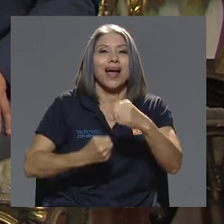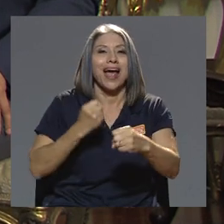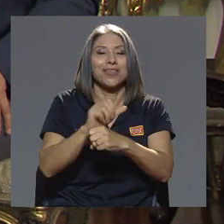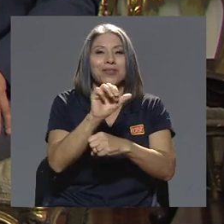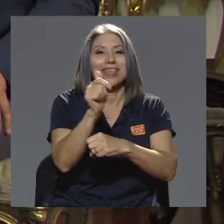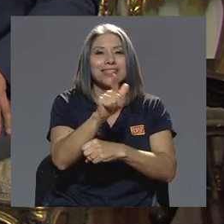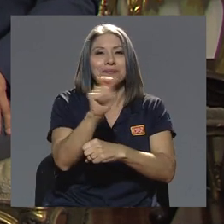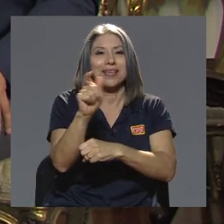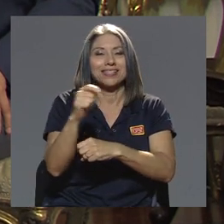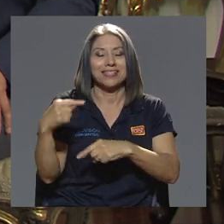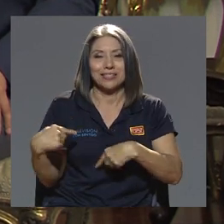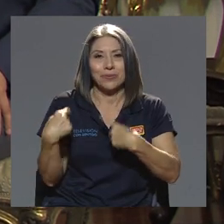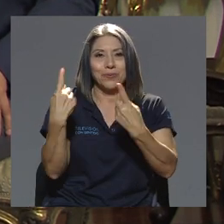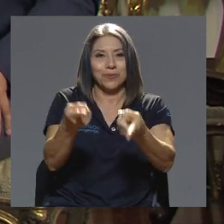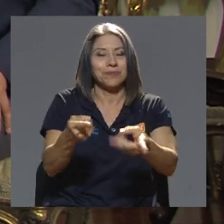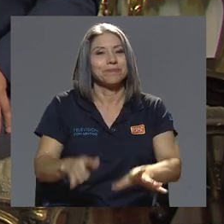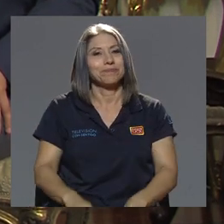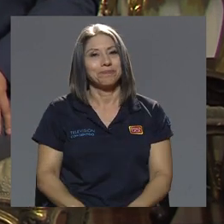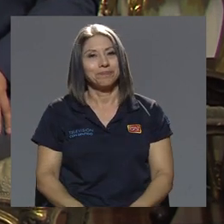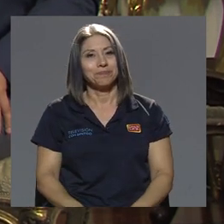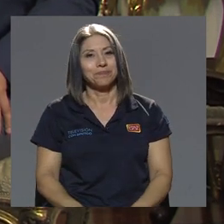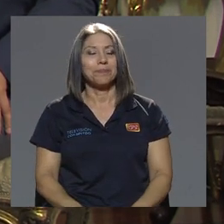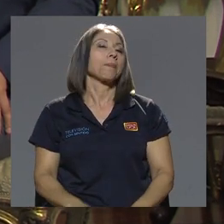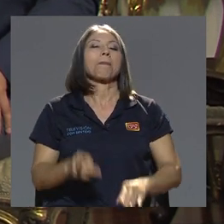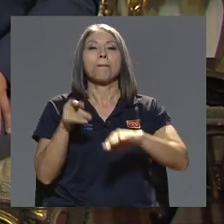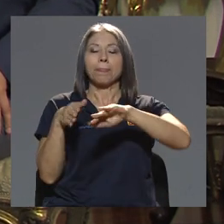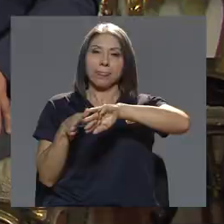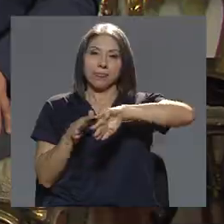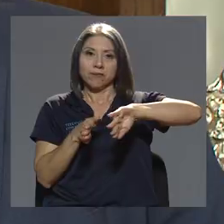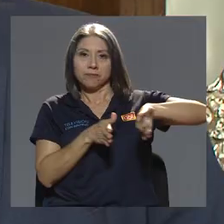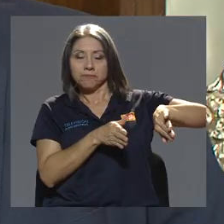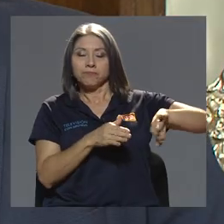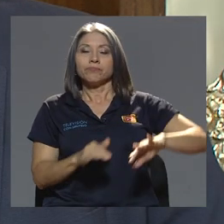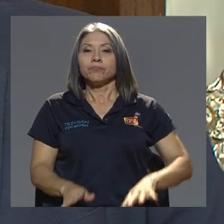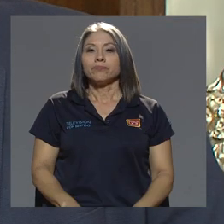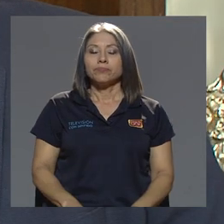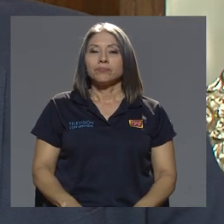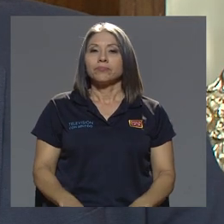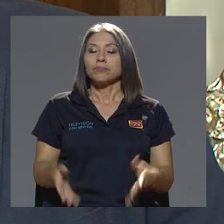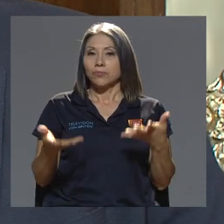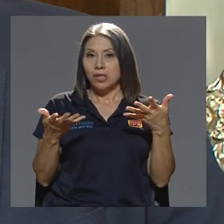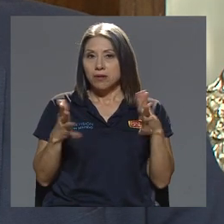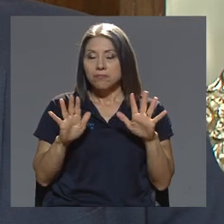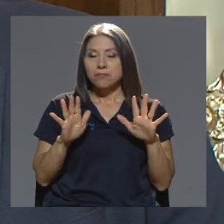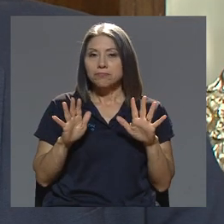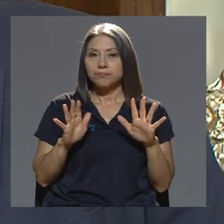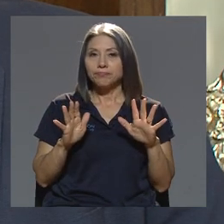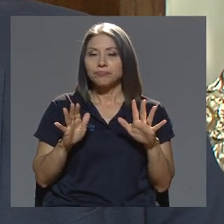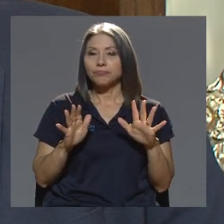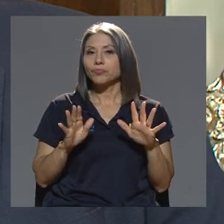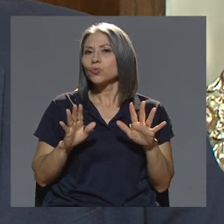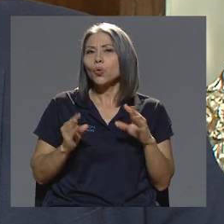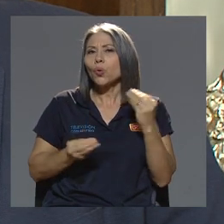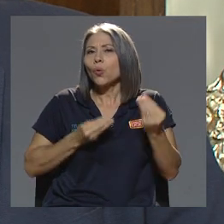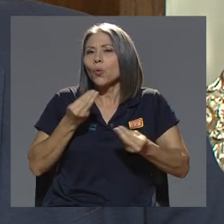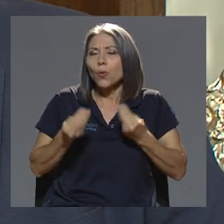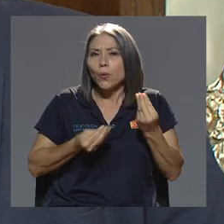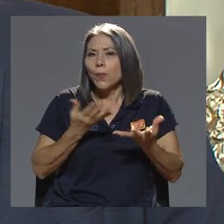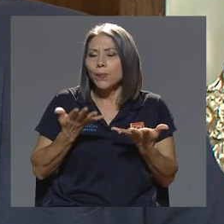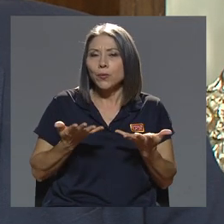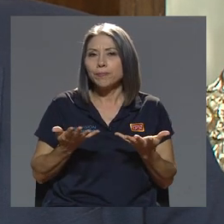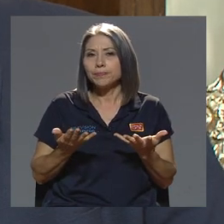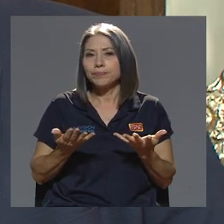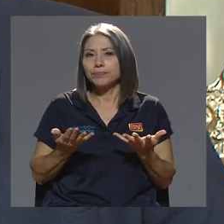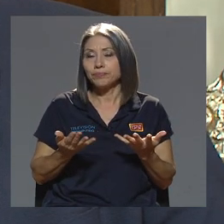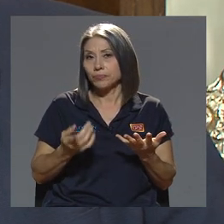¡Qué lindo! Voy a dar un salto tremendo. ¿Cómo después de, de vivir una época en la